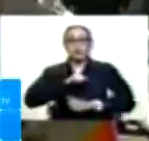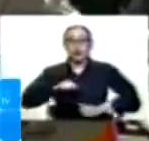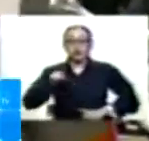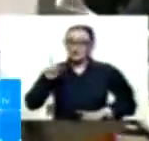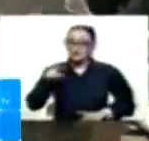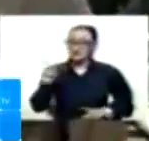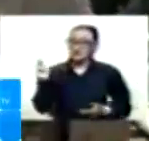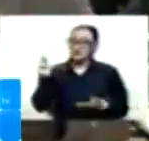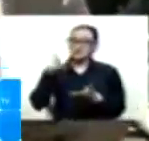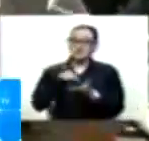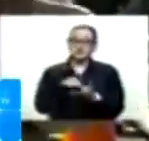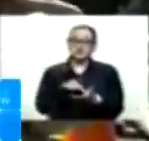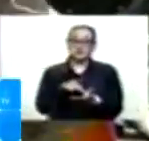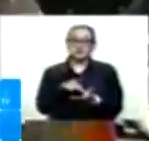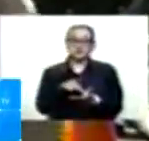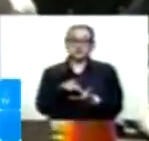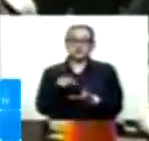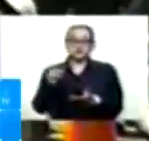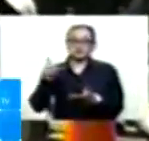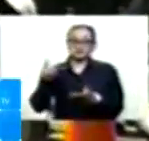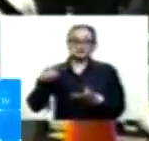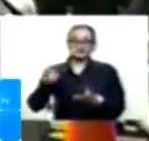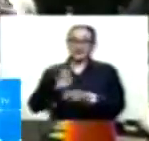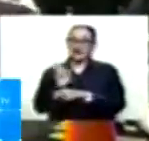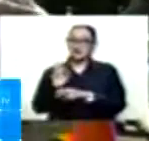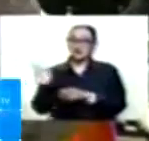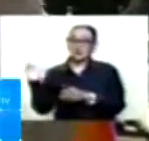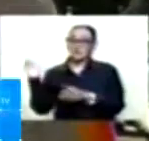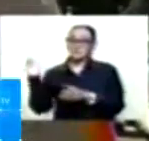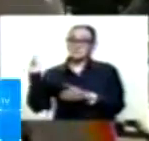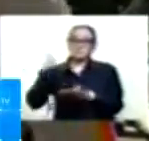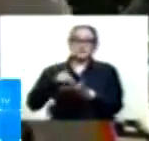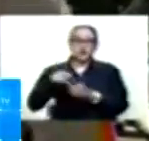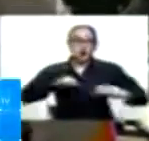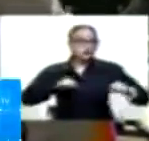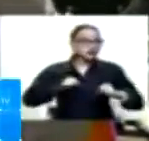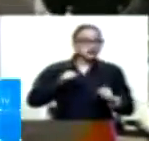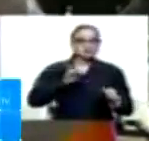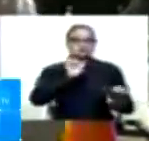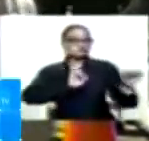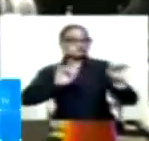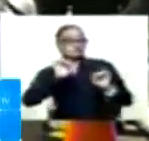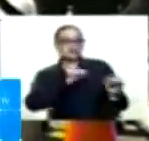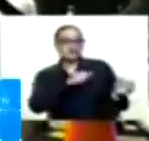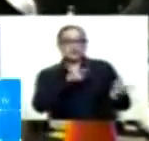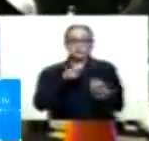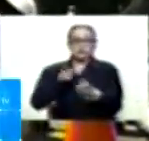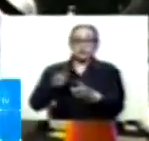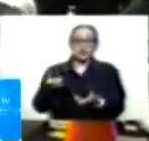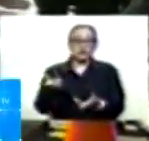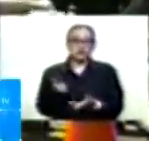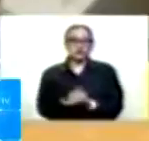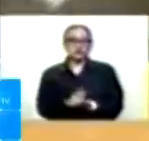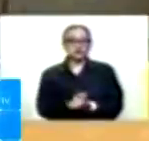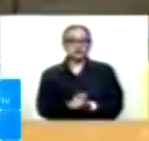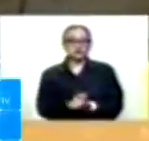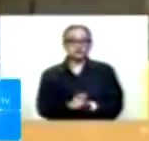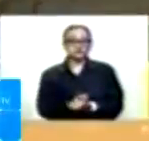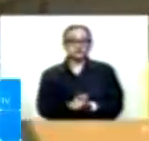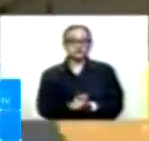Bolivariana, la necesidad de ingresar al recinto y actuar debido